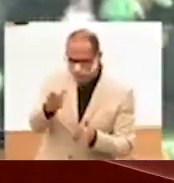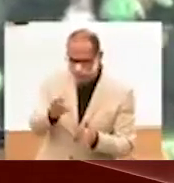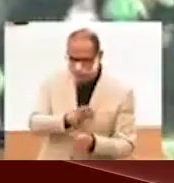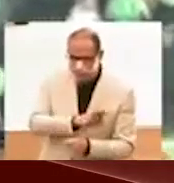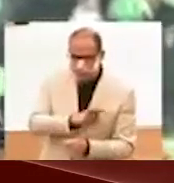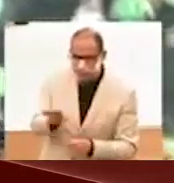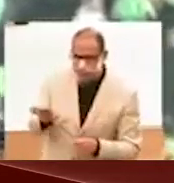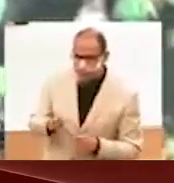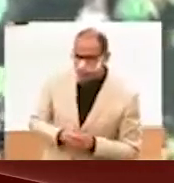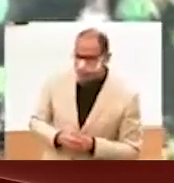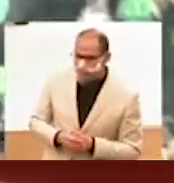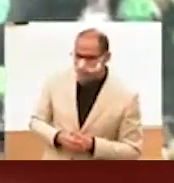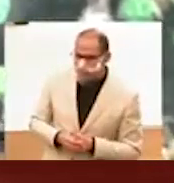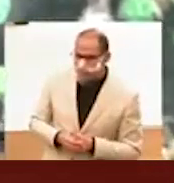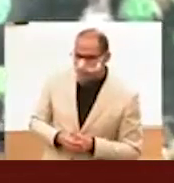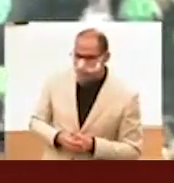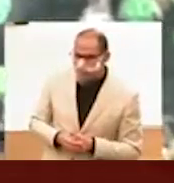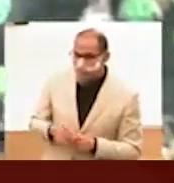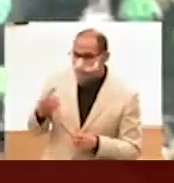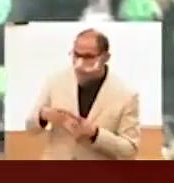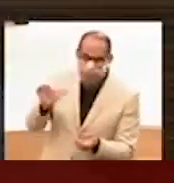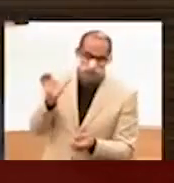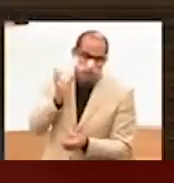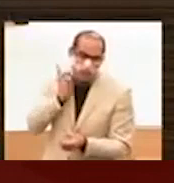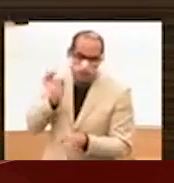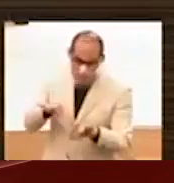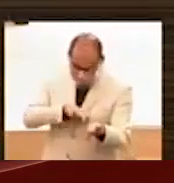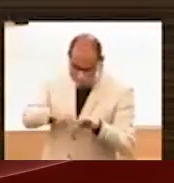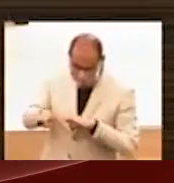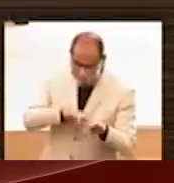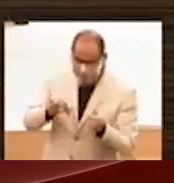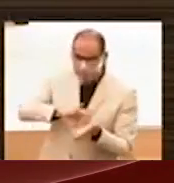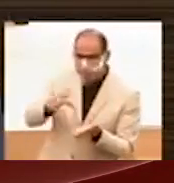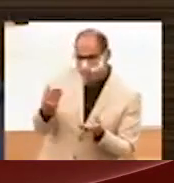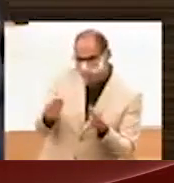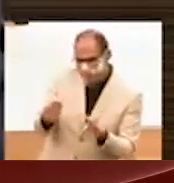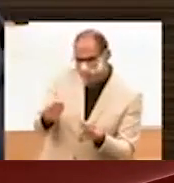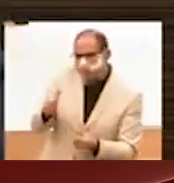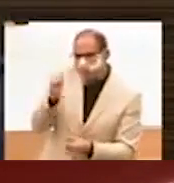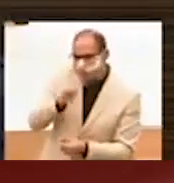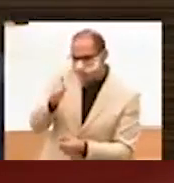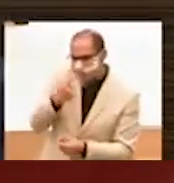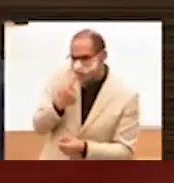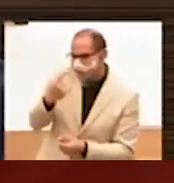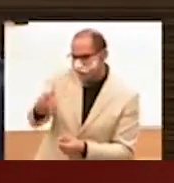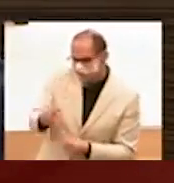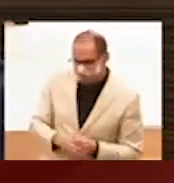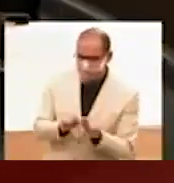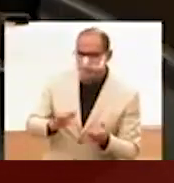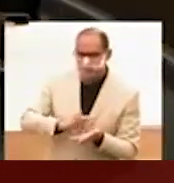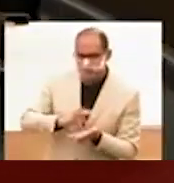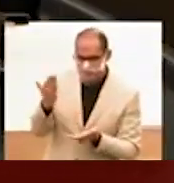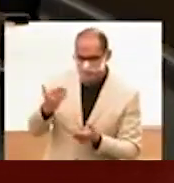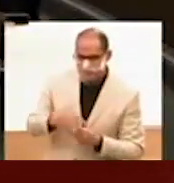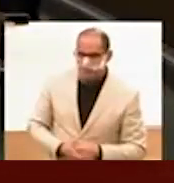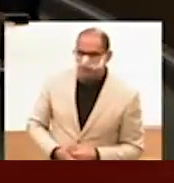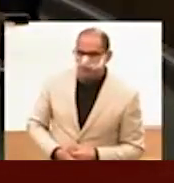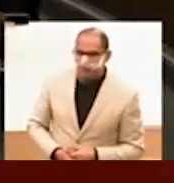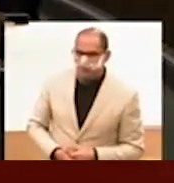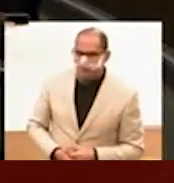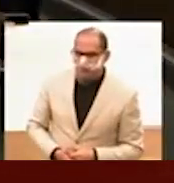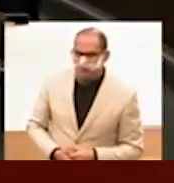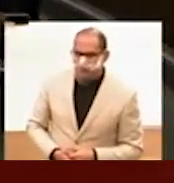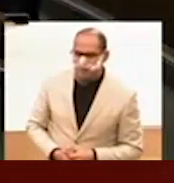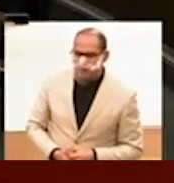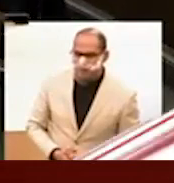la Constitución Política del Estado de Querétaro con el propósito de adecuarla para establecer la revocación de mandato del